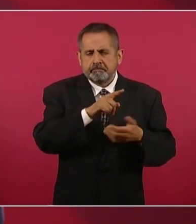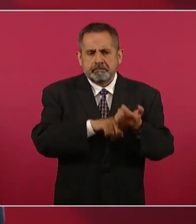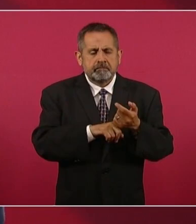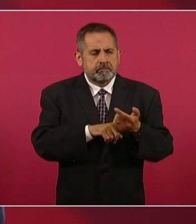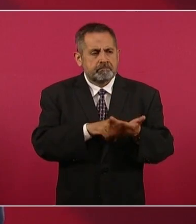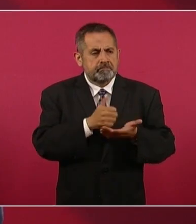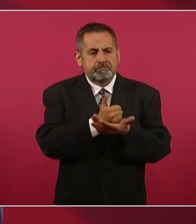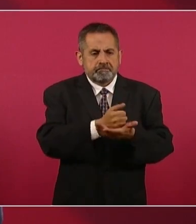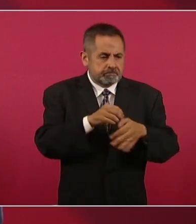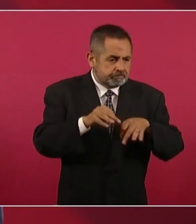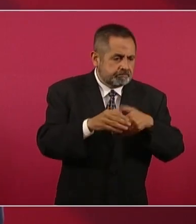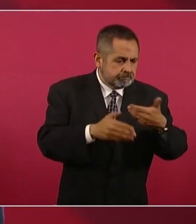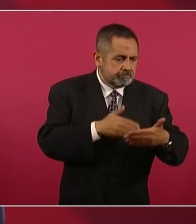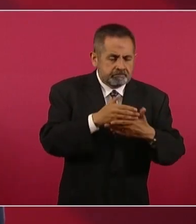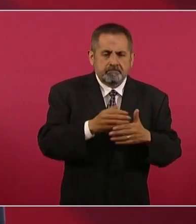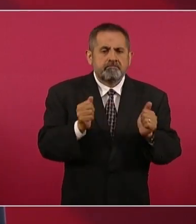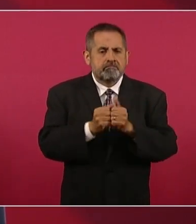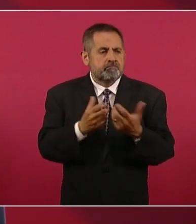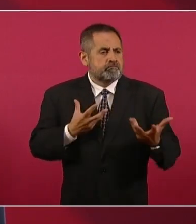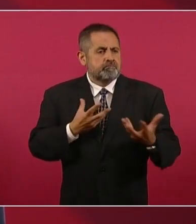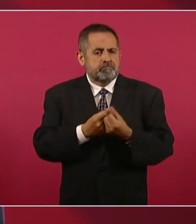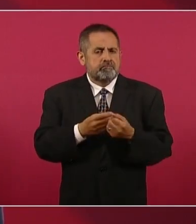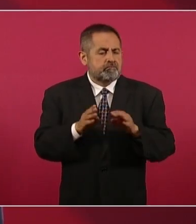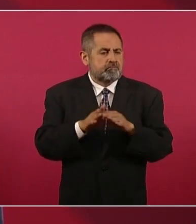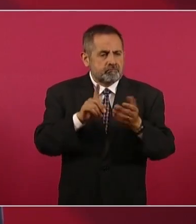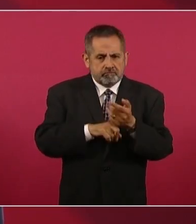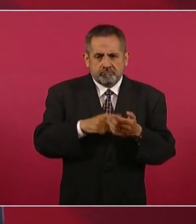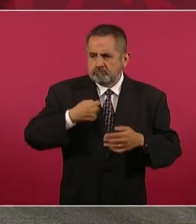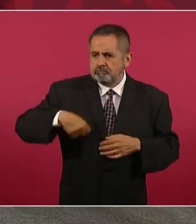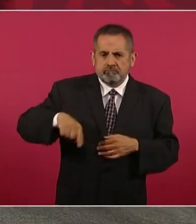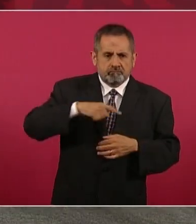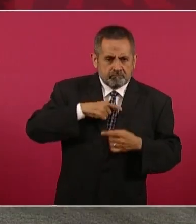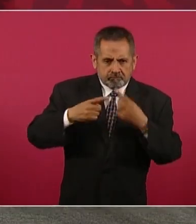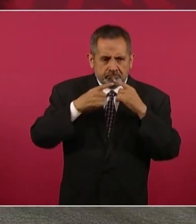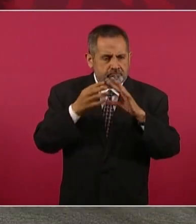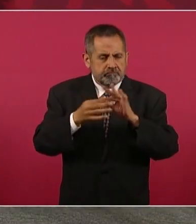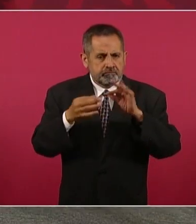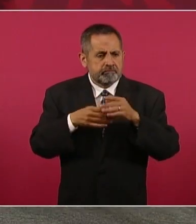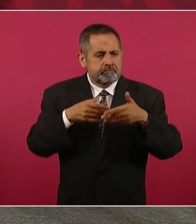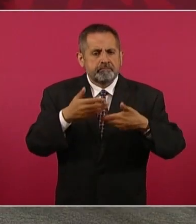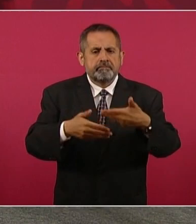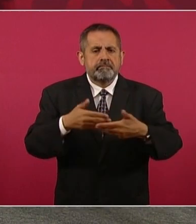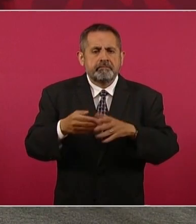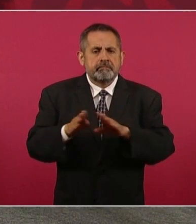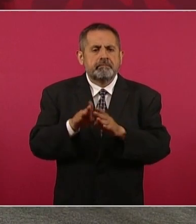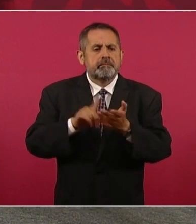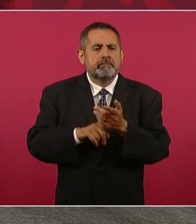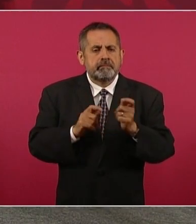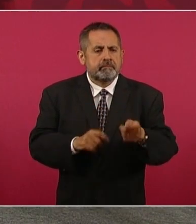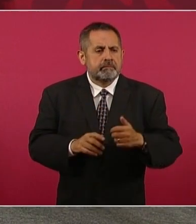vamos a trabajar de manera conjunta. Nosotros vamos a